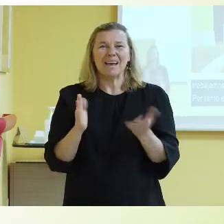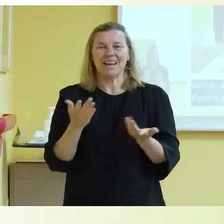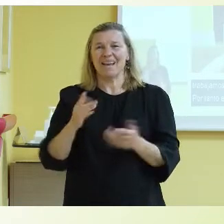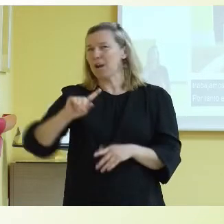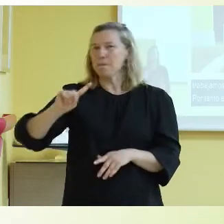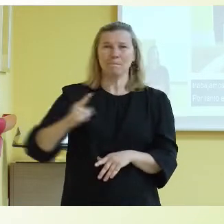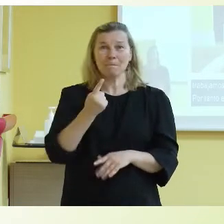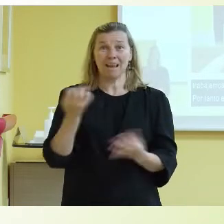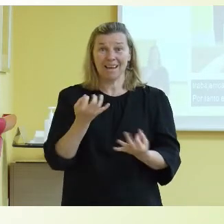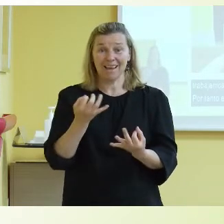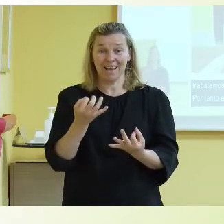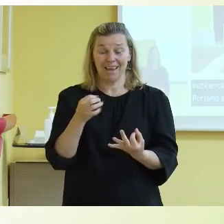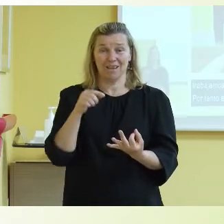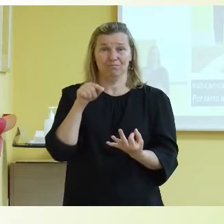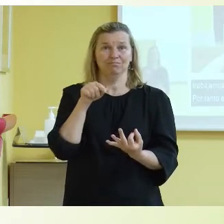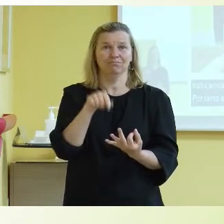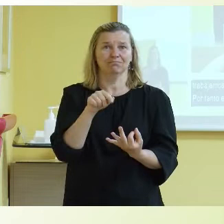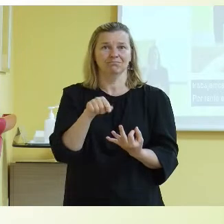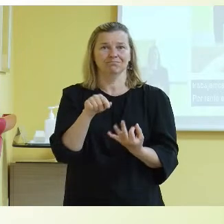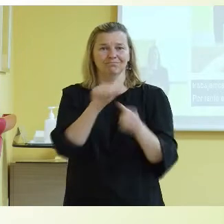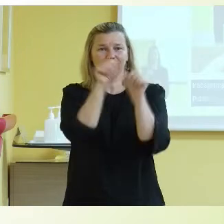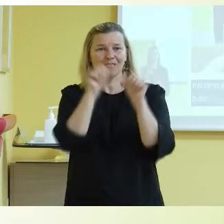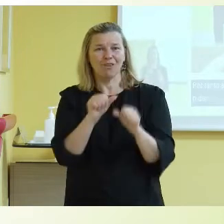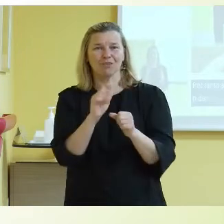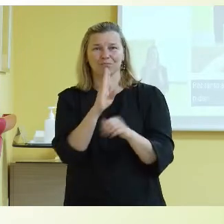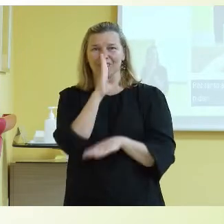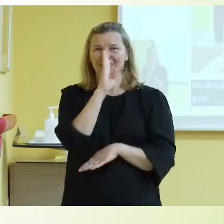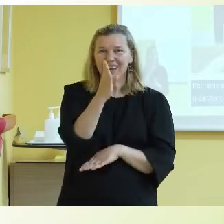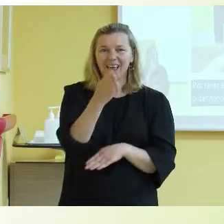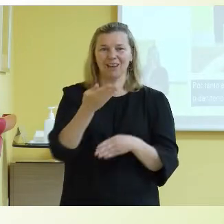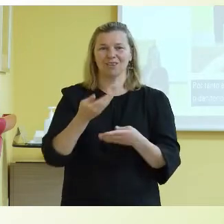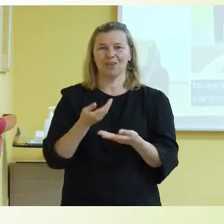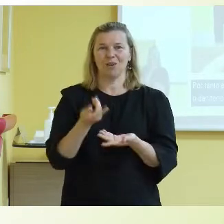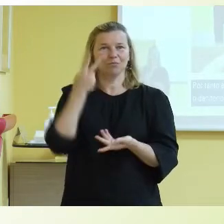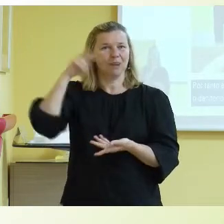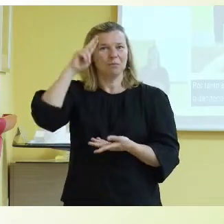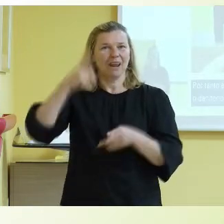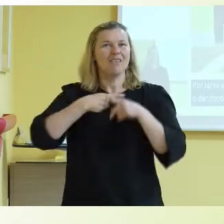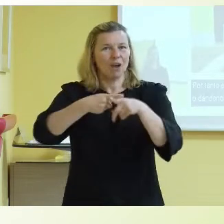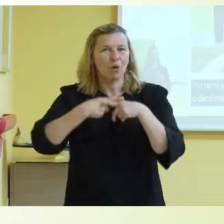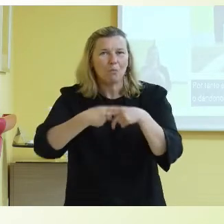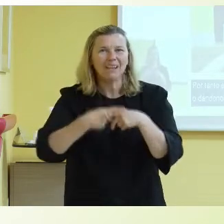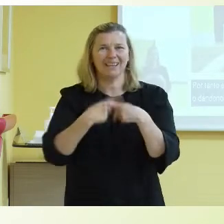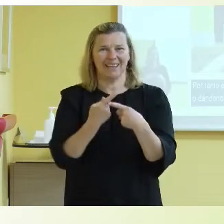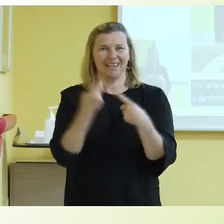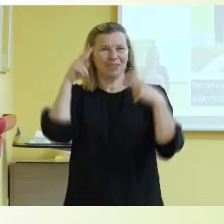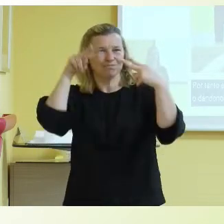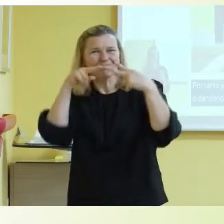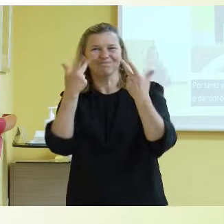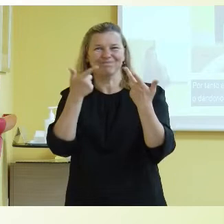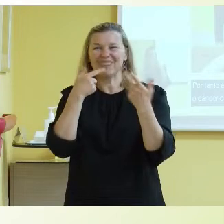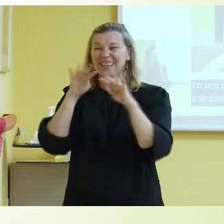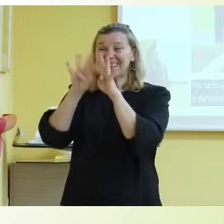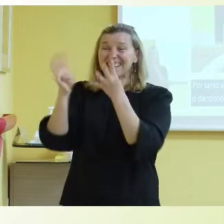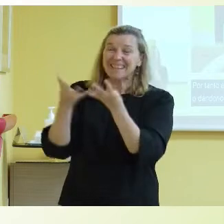porque también es una forma más directa de mirarnos a los ojos, de compartir las experiencias, que a través del online esto